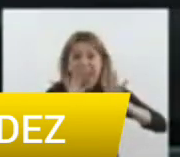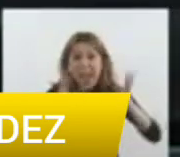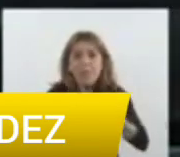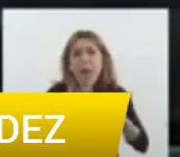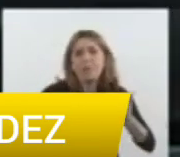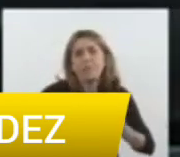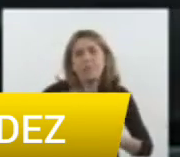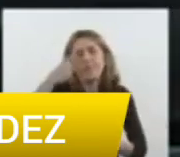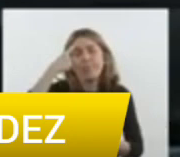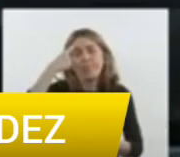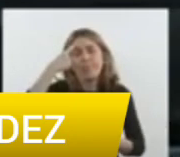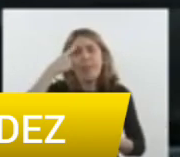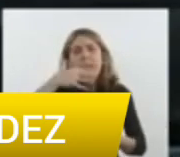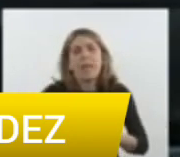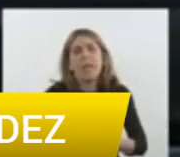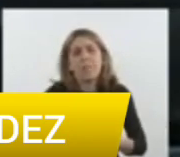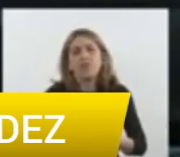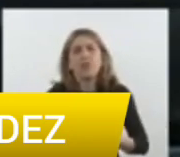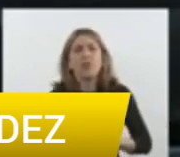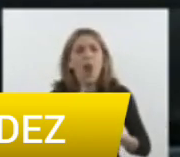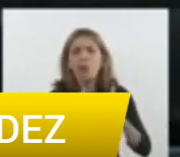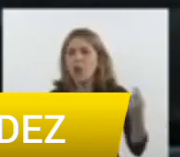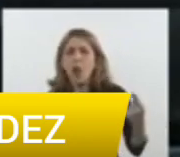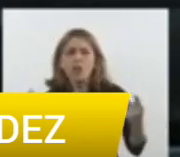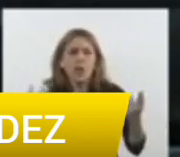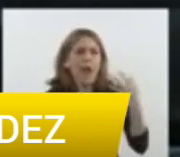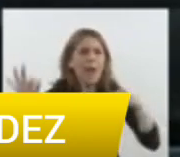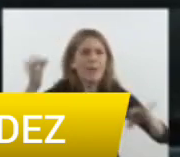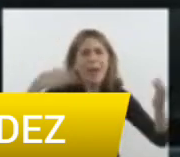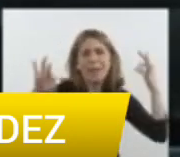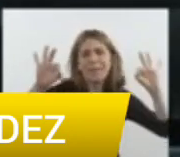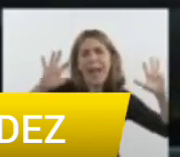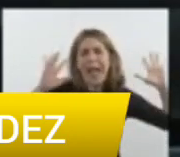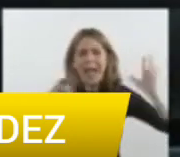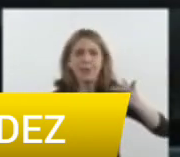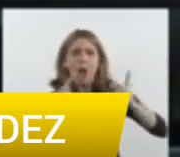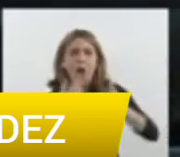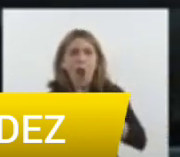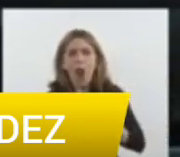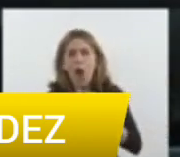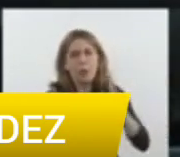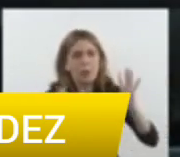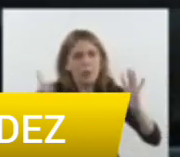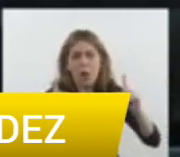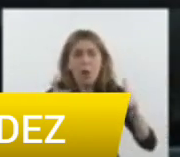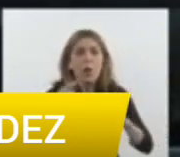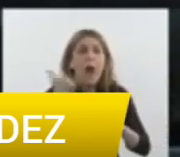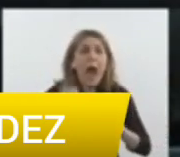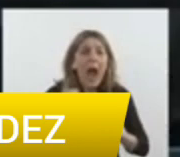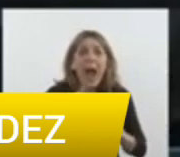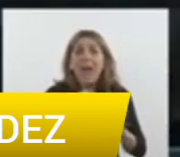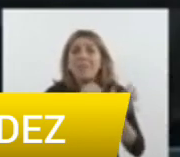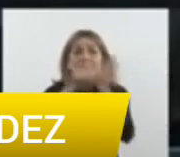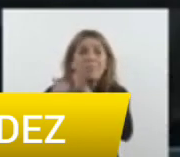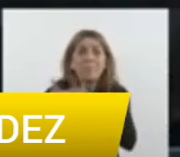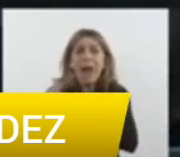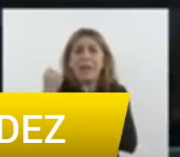nadie se salva solo. Y que puede haber un momento donde los más poderosos y los más débiles